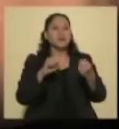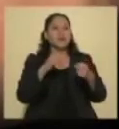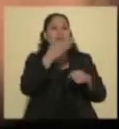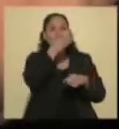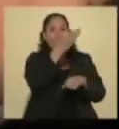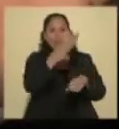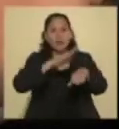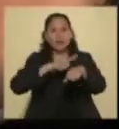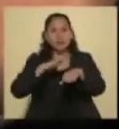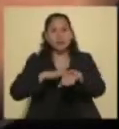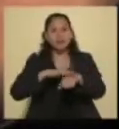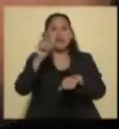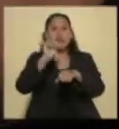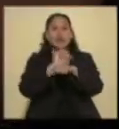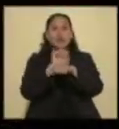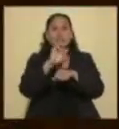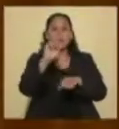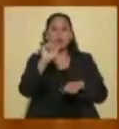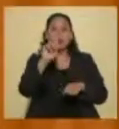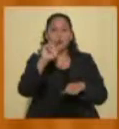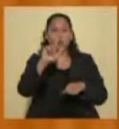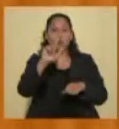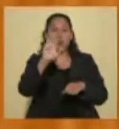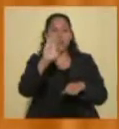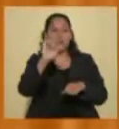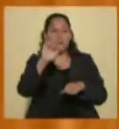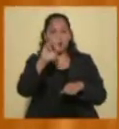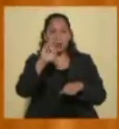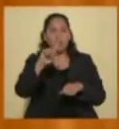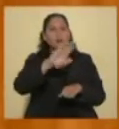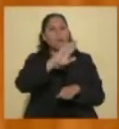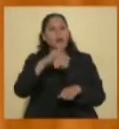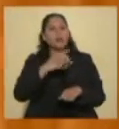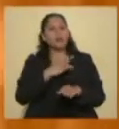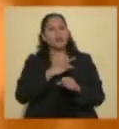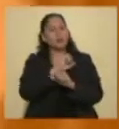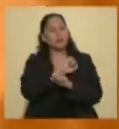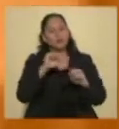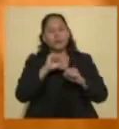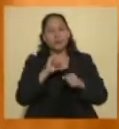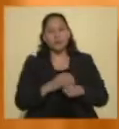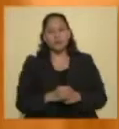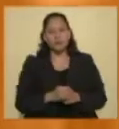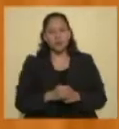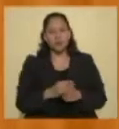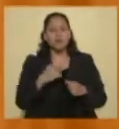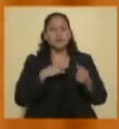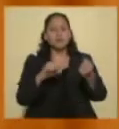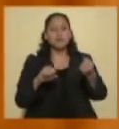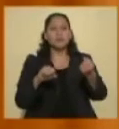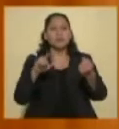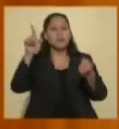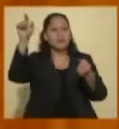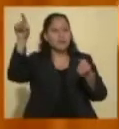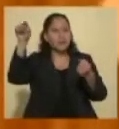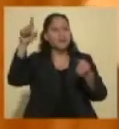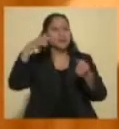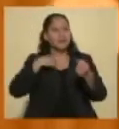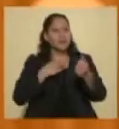hora. El actor Raúl Farel acaba de morir de un infarto, allá en el lobby del